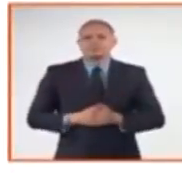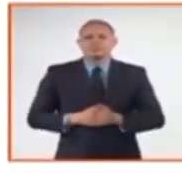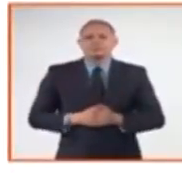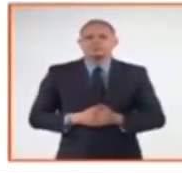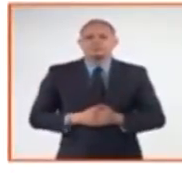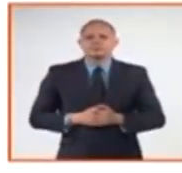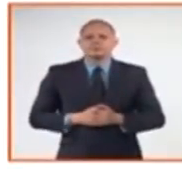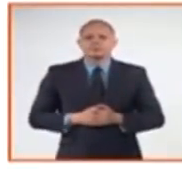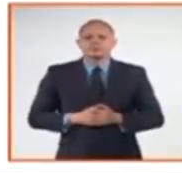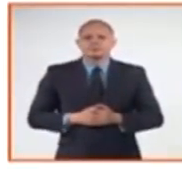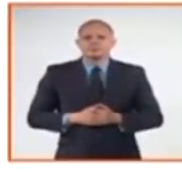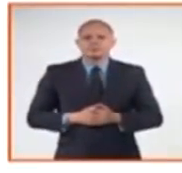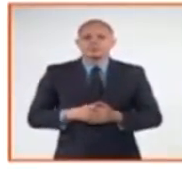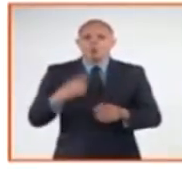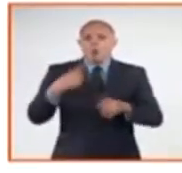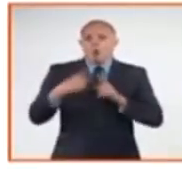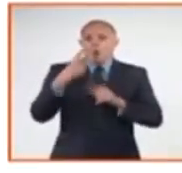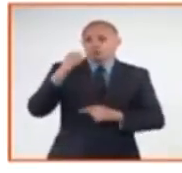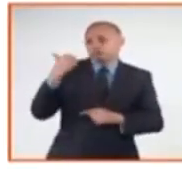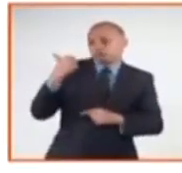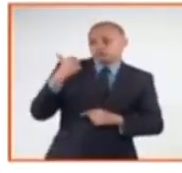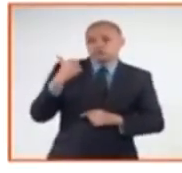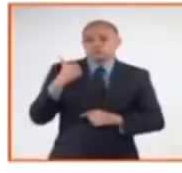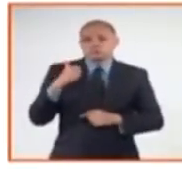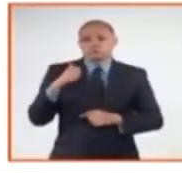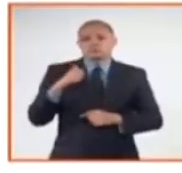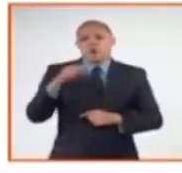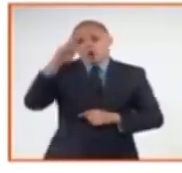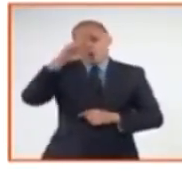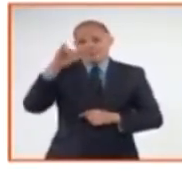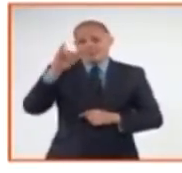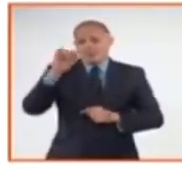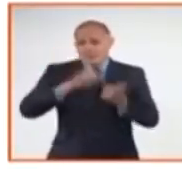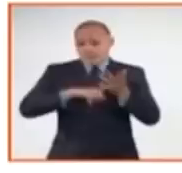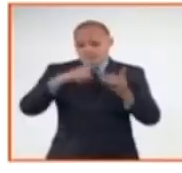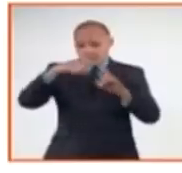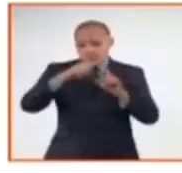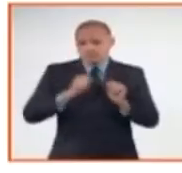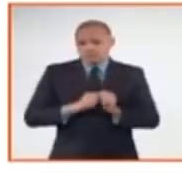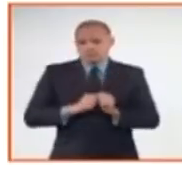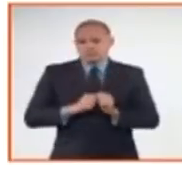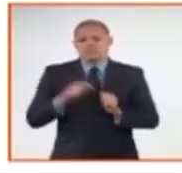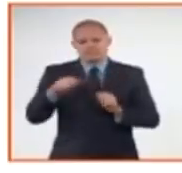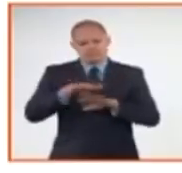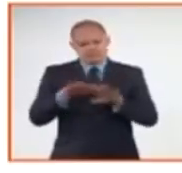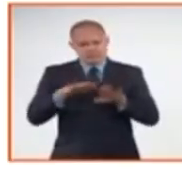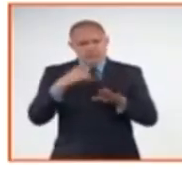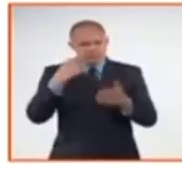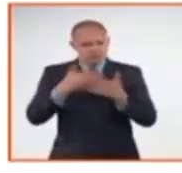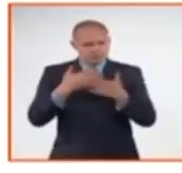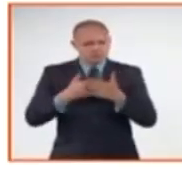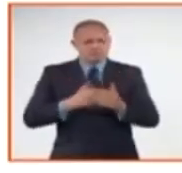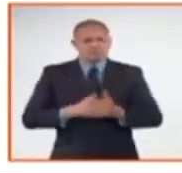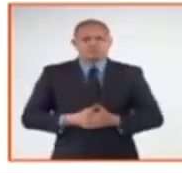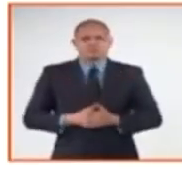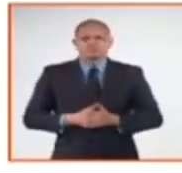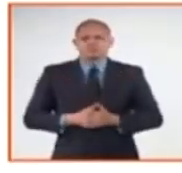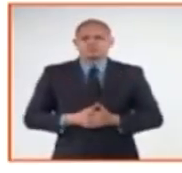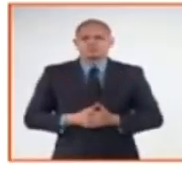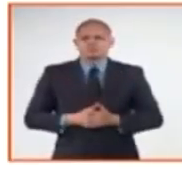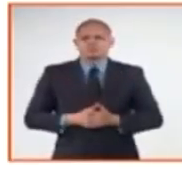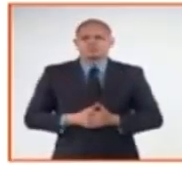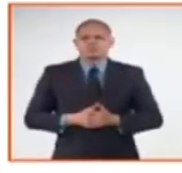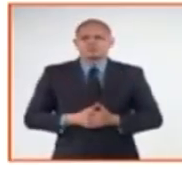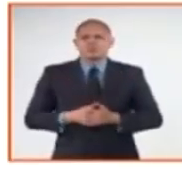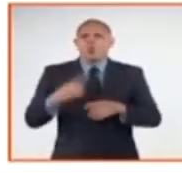a un número de suero en este caso fueron 5 sueros pocos sueros todavía contra las